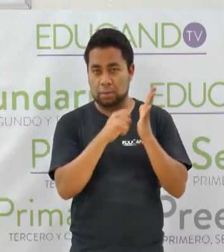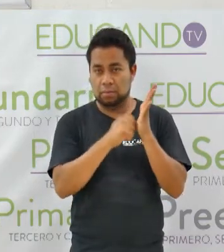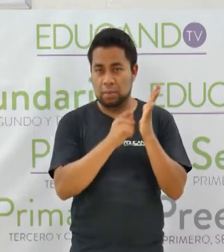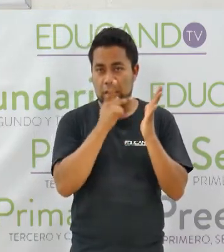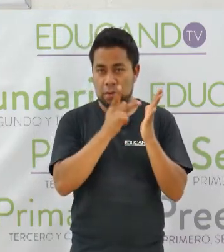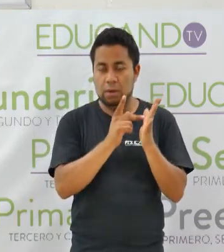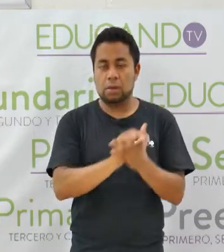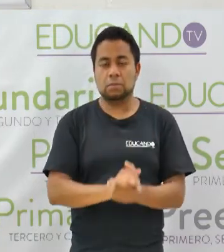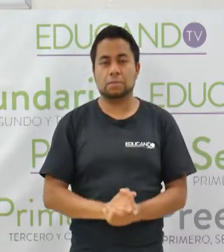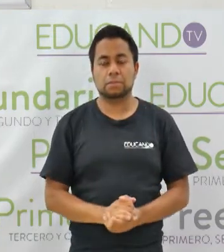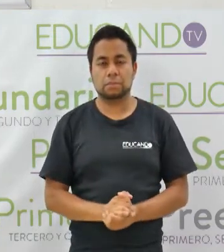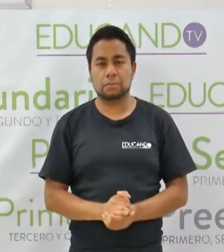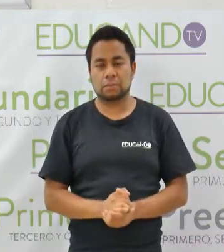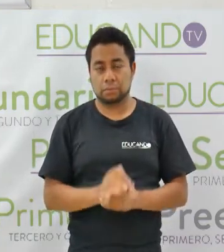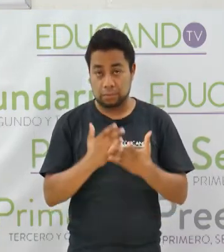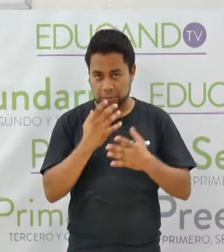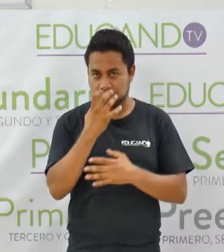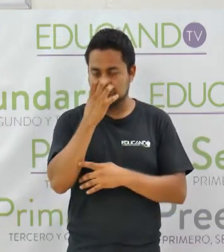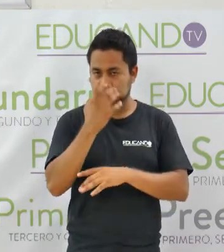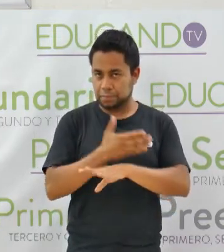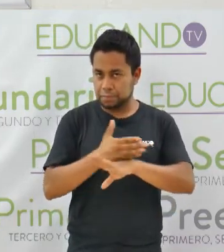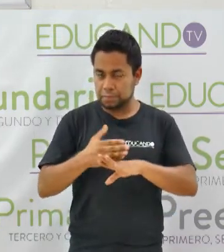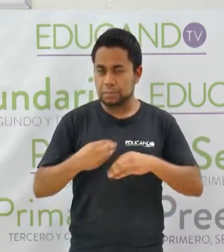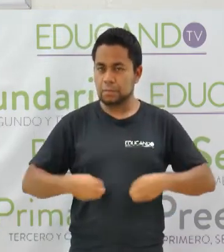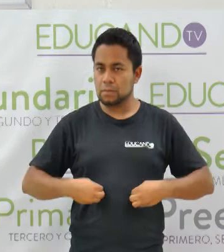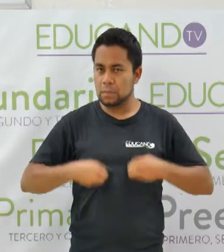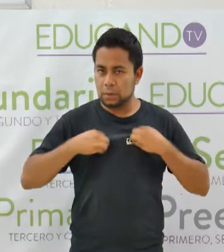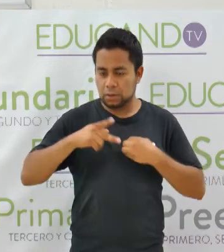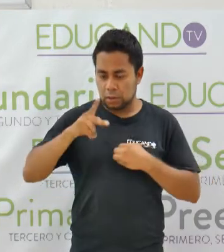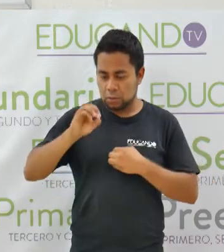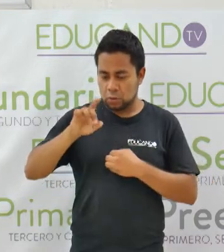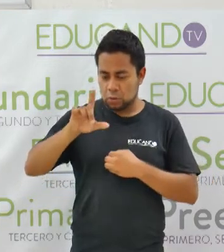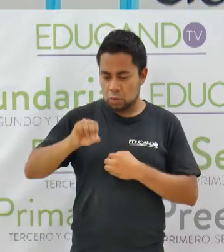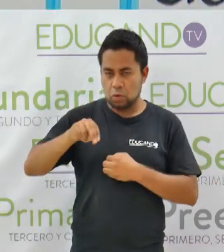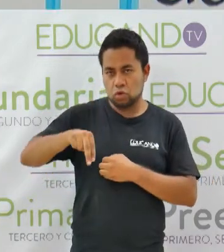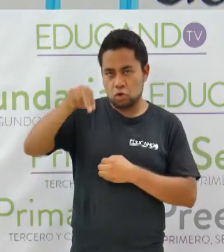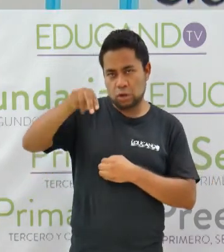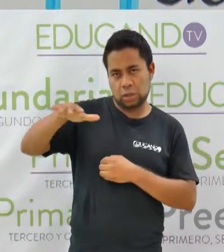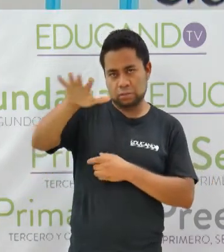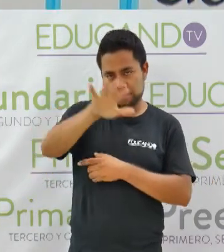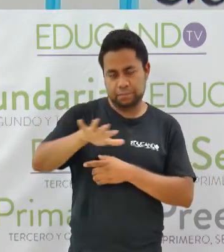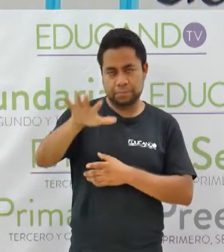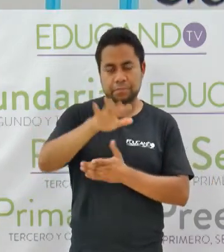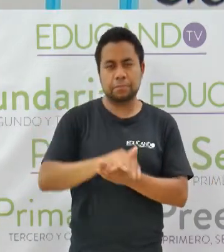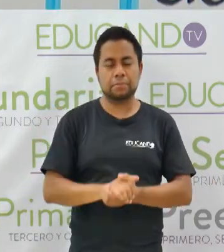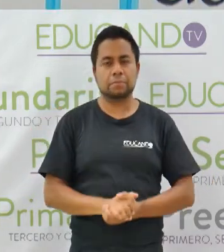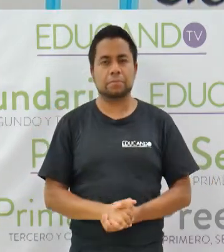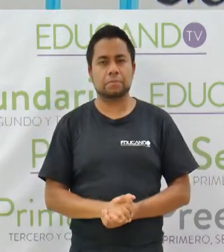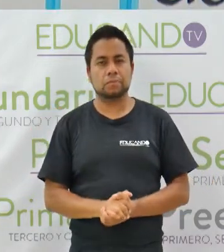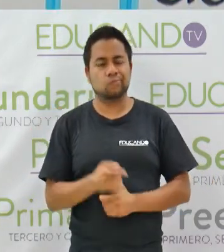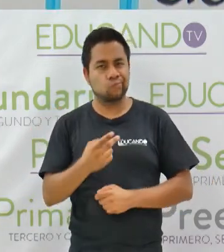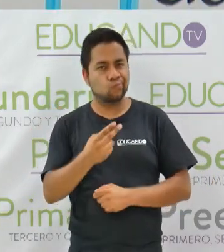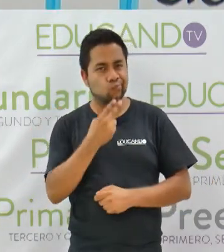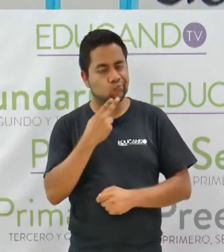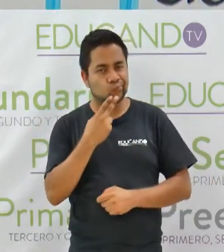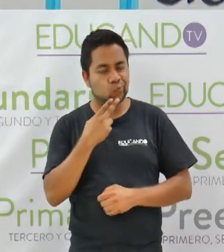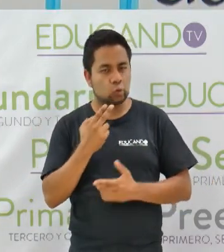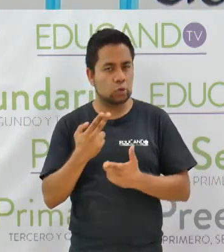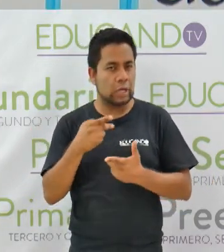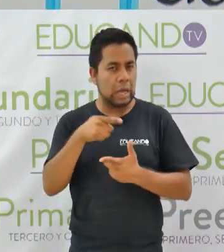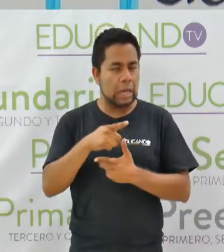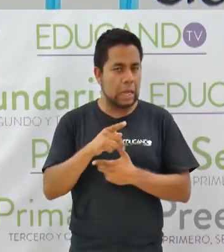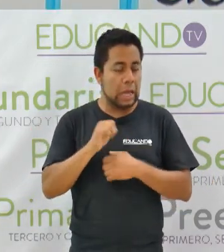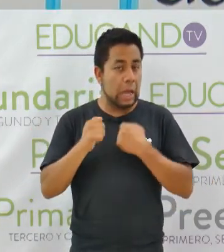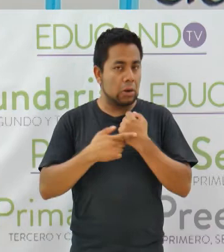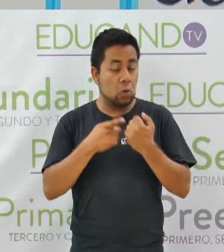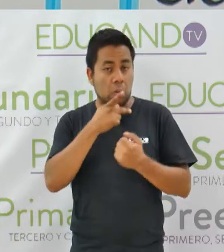Ahora, el oso blanco habita en el Polo Norte. ¿Utiliza